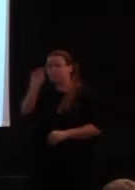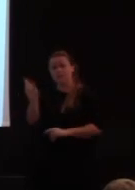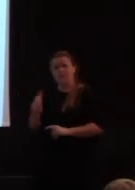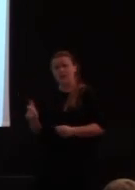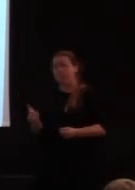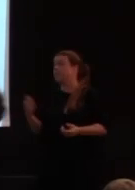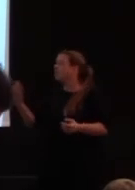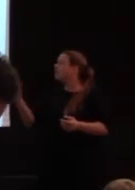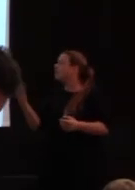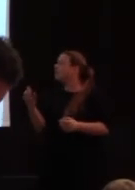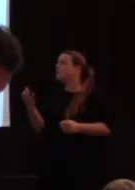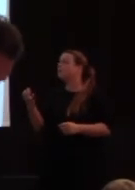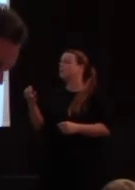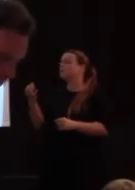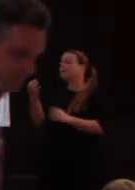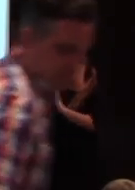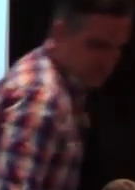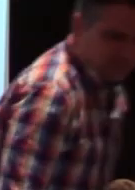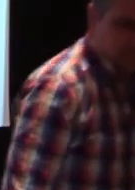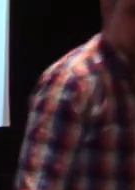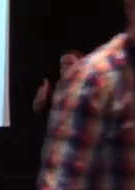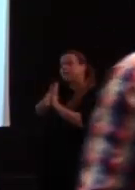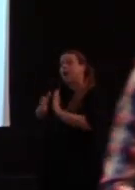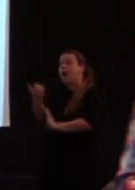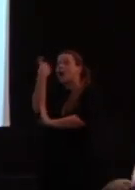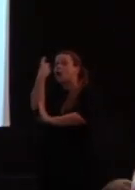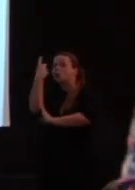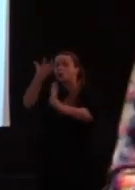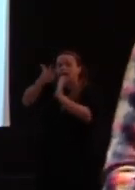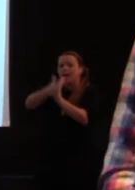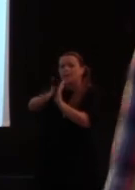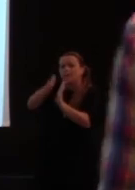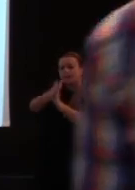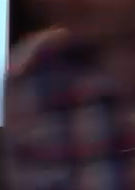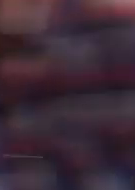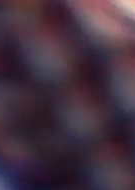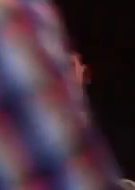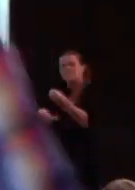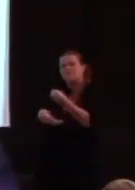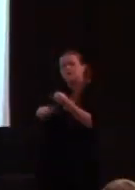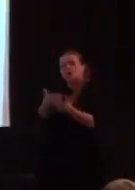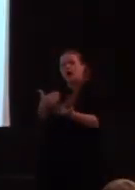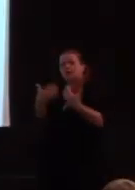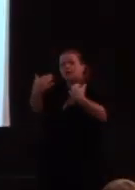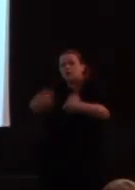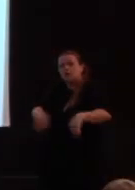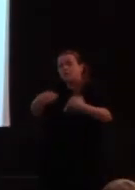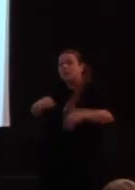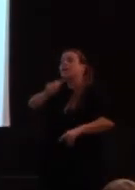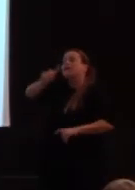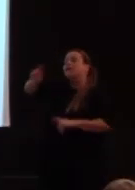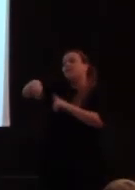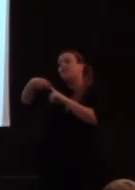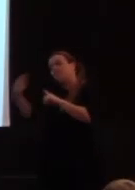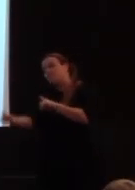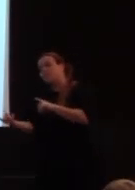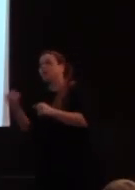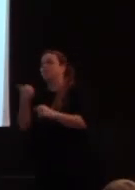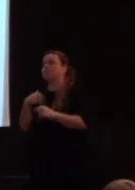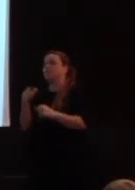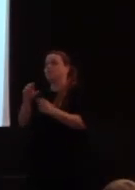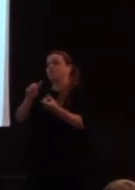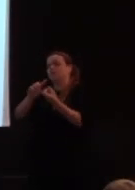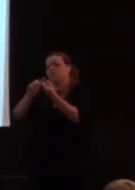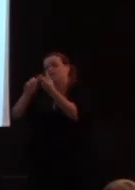hacerles explicar las cosas, primero en términos coloquiales y después los vamos a modificar